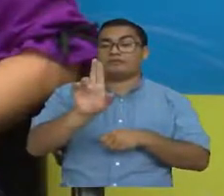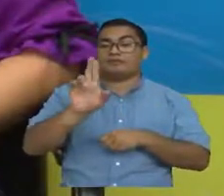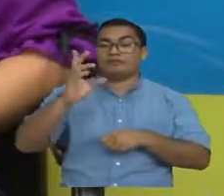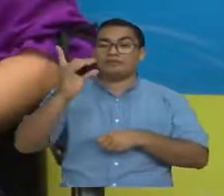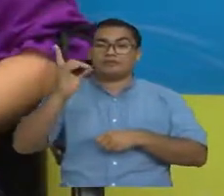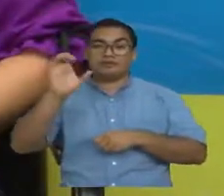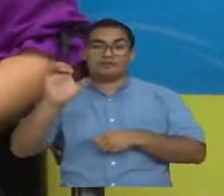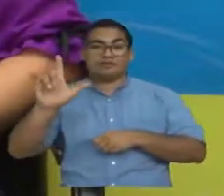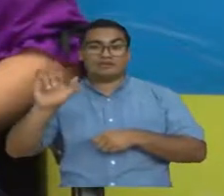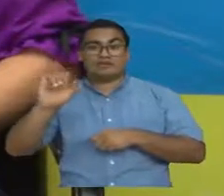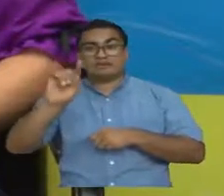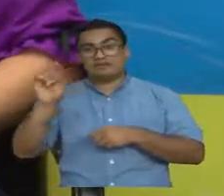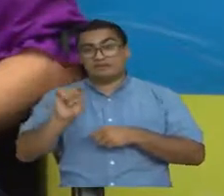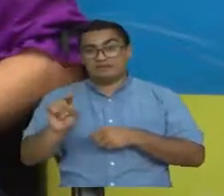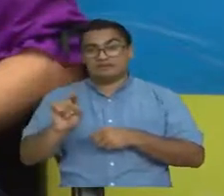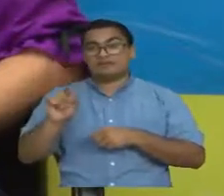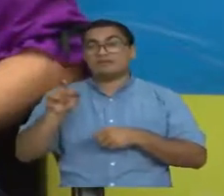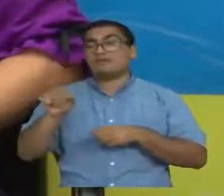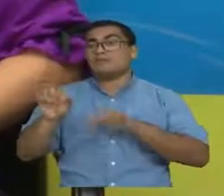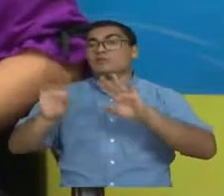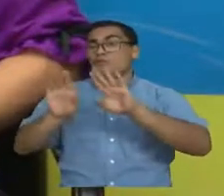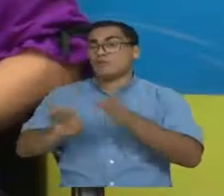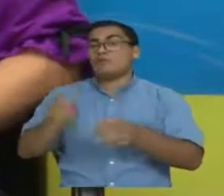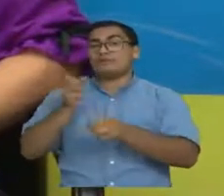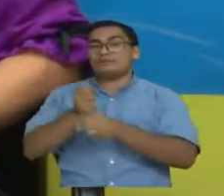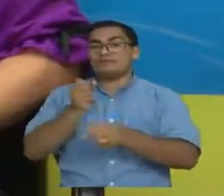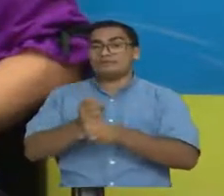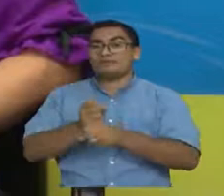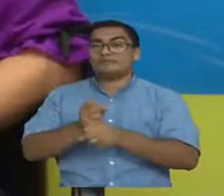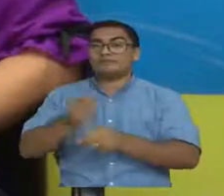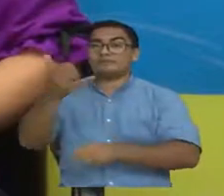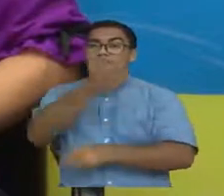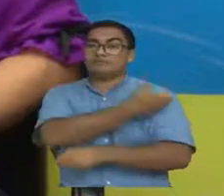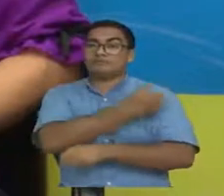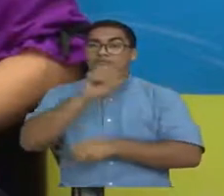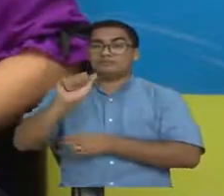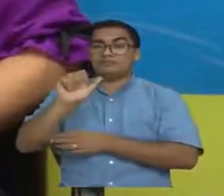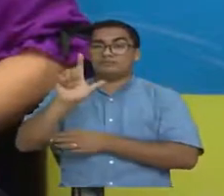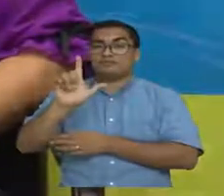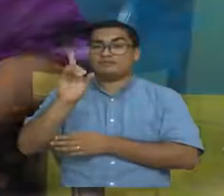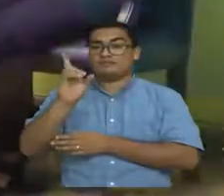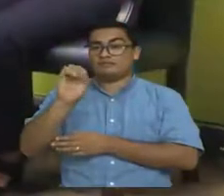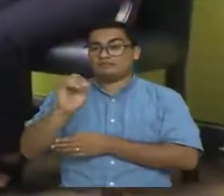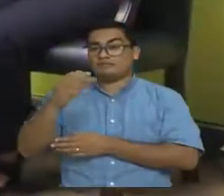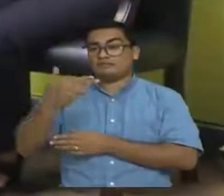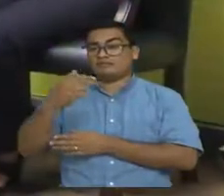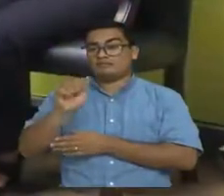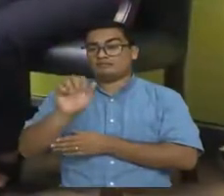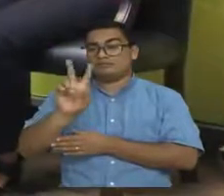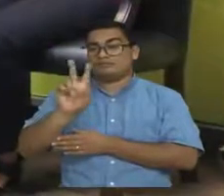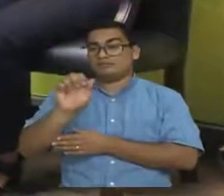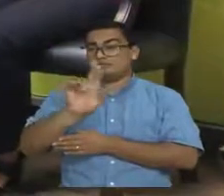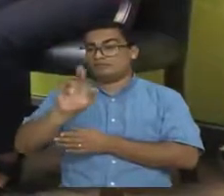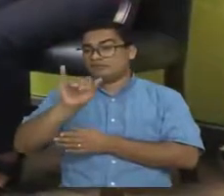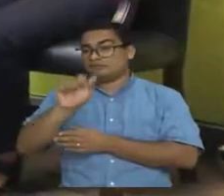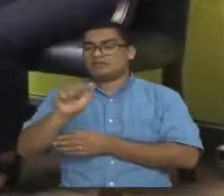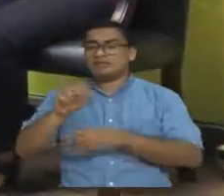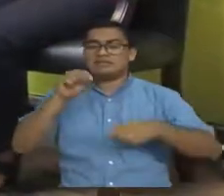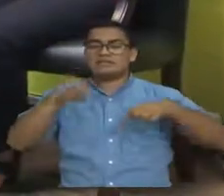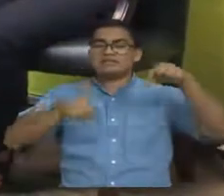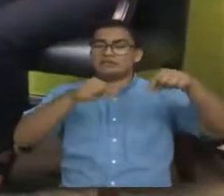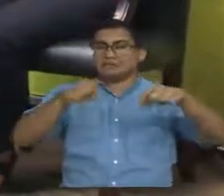del centro de rehabilitación aldo chavarría ubicado aquí el kilómetro 5 managua